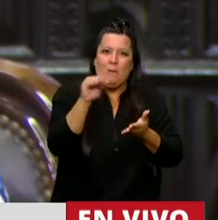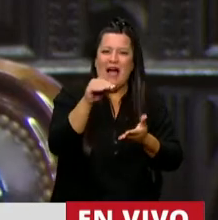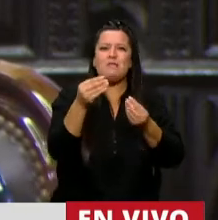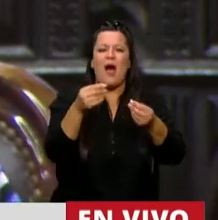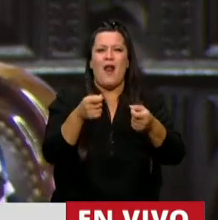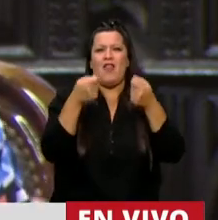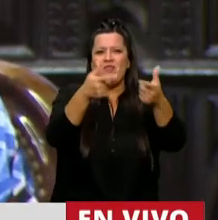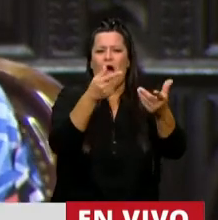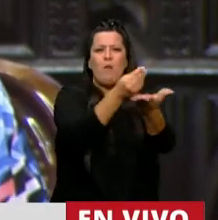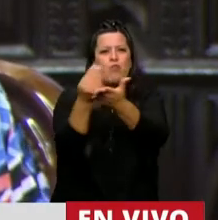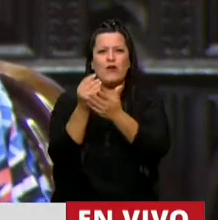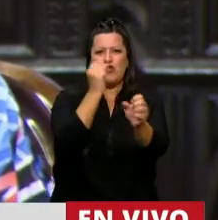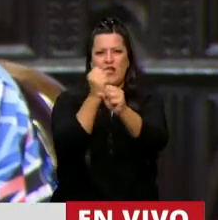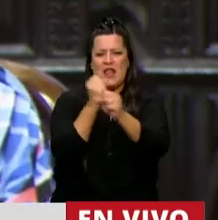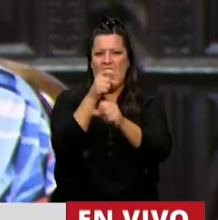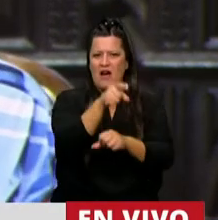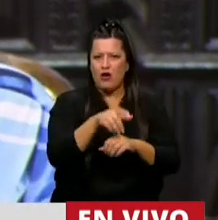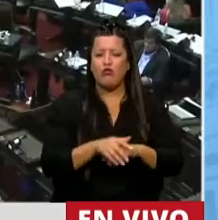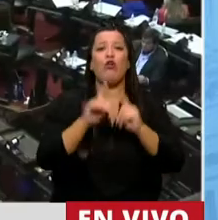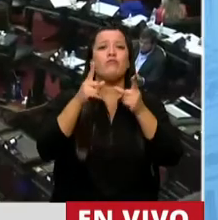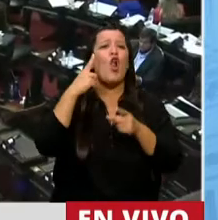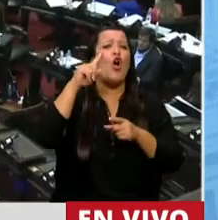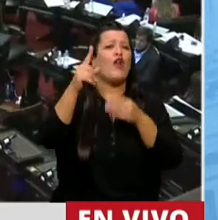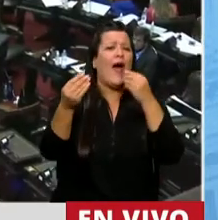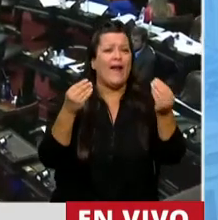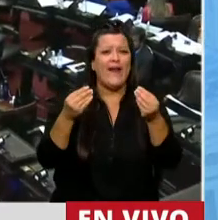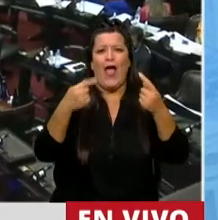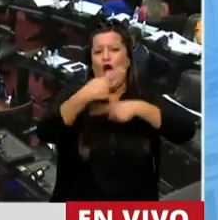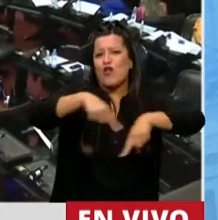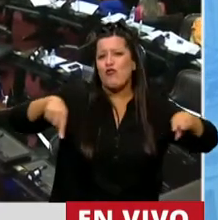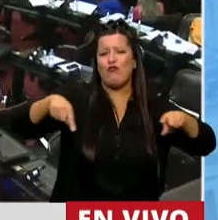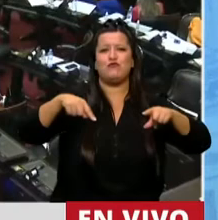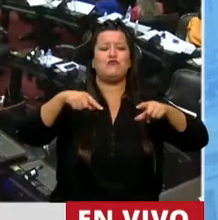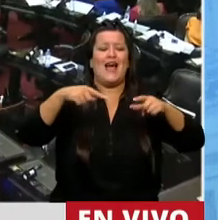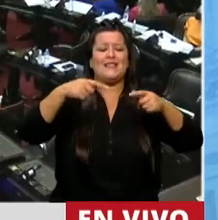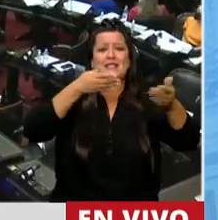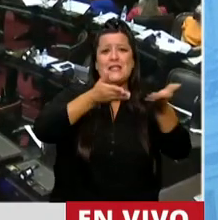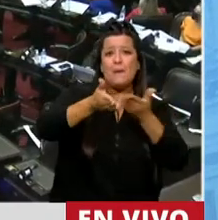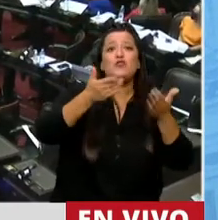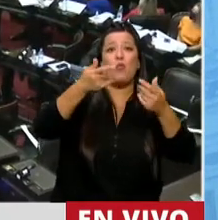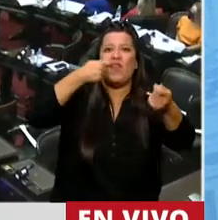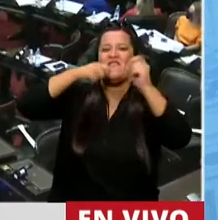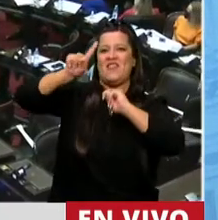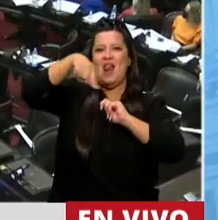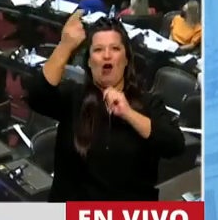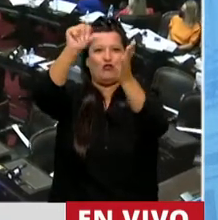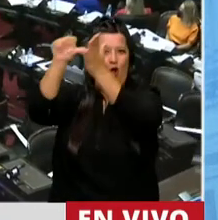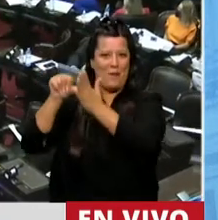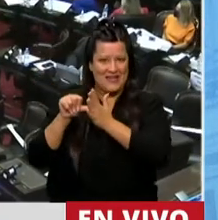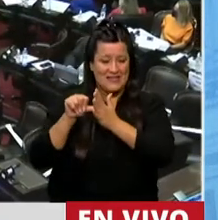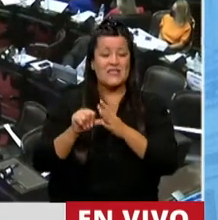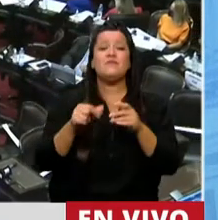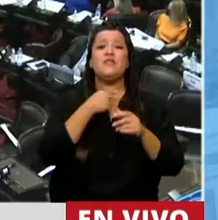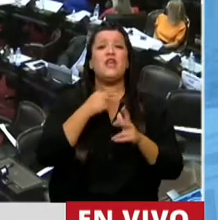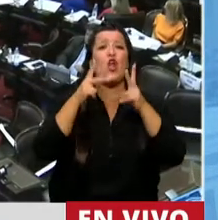empleo, para generar puestos de trabajo y lograr bienes y servicios exportables. Yo quiero destacar dos